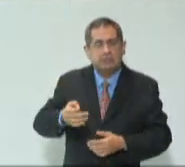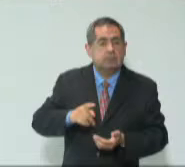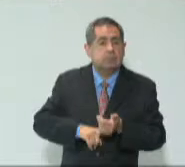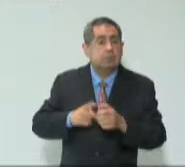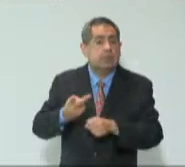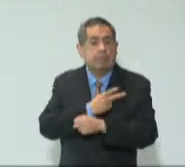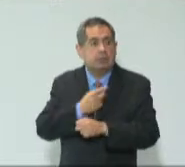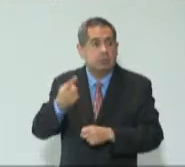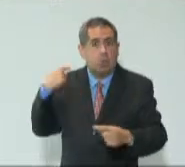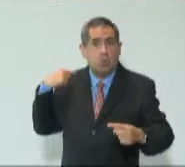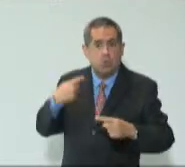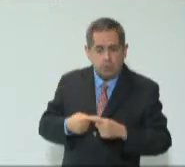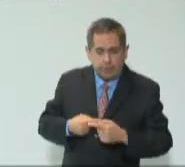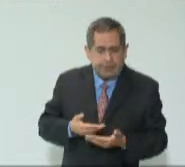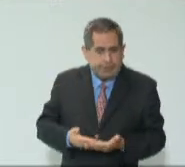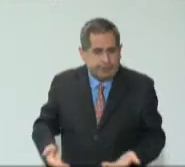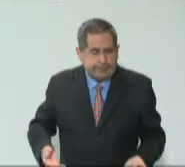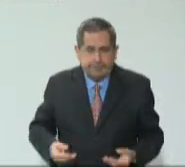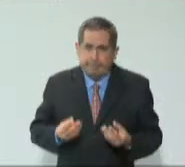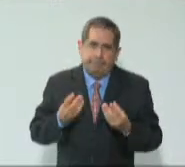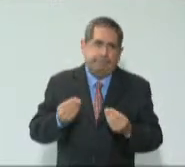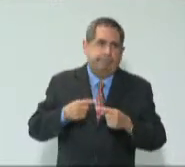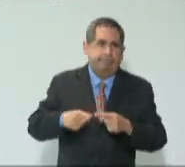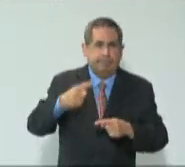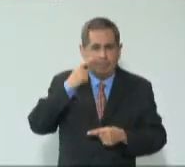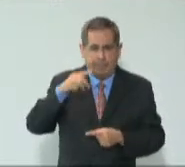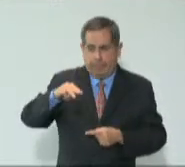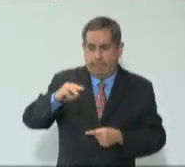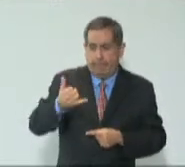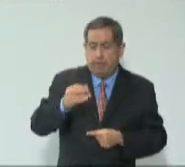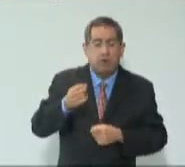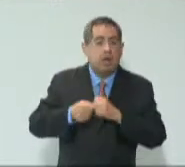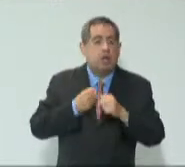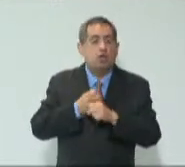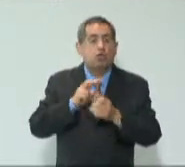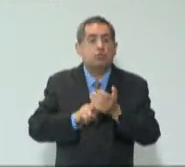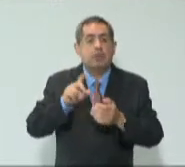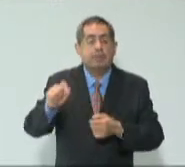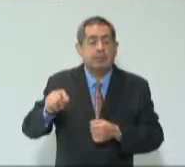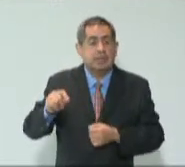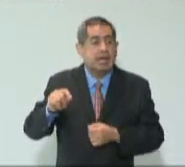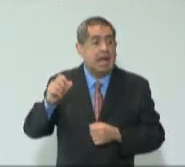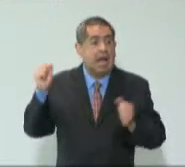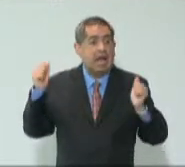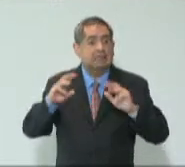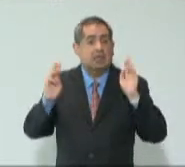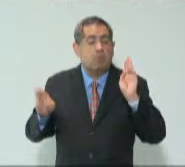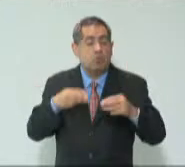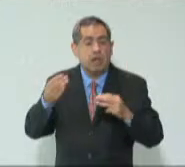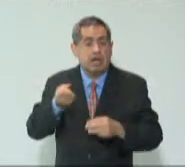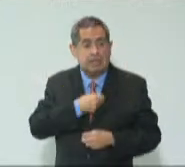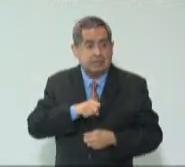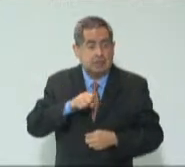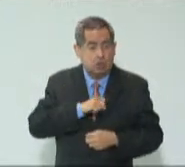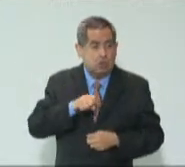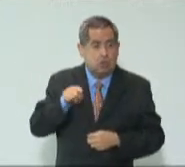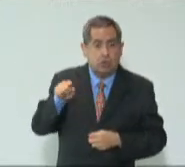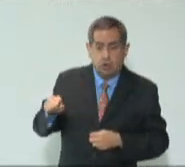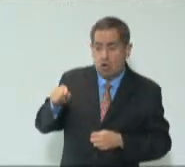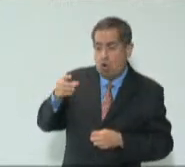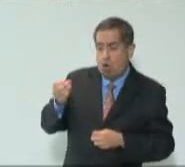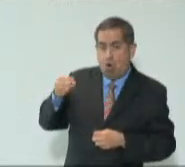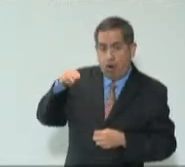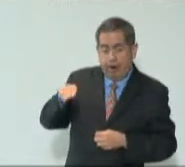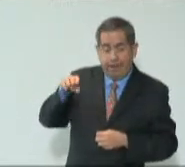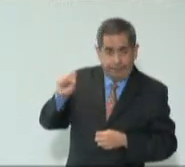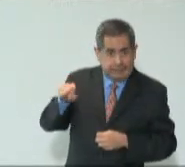eh Tan Así ha ocurrido que en mayo del 2020 en la asamblea Mundial de la Salud de los estados miembros de la Organización Mundial